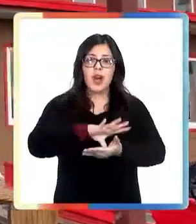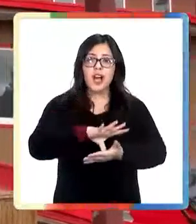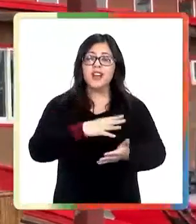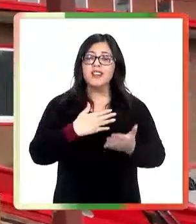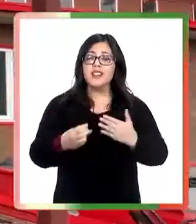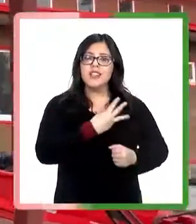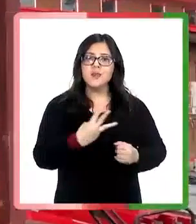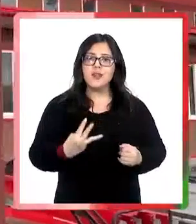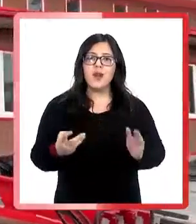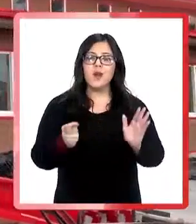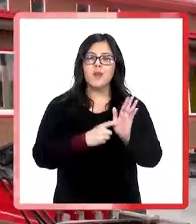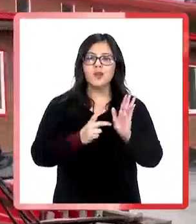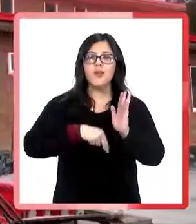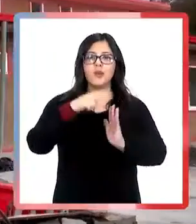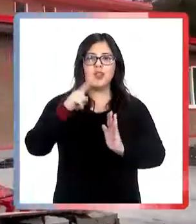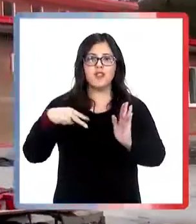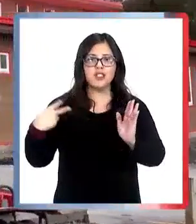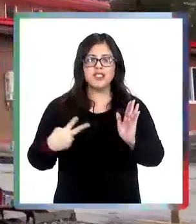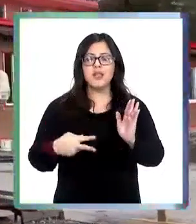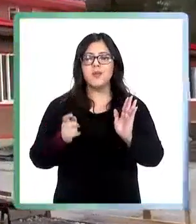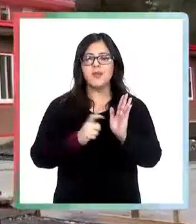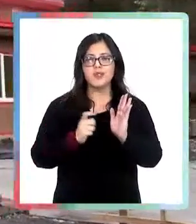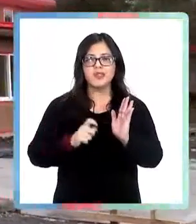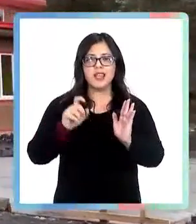del 2023.